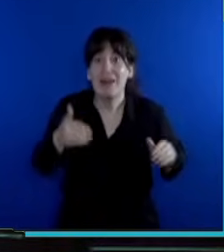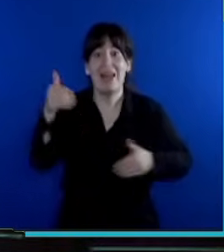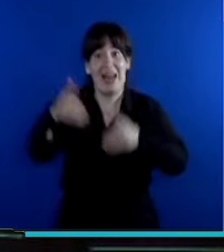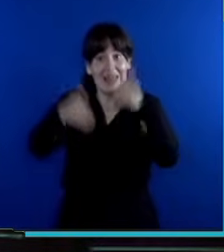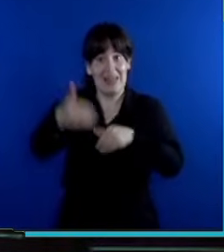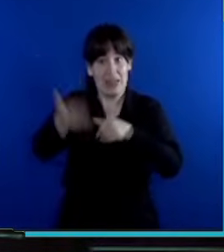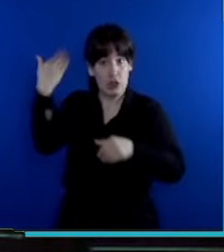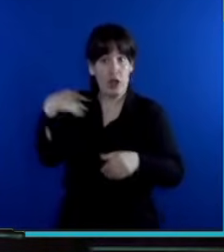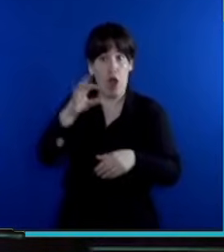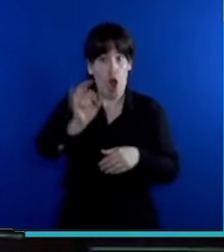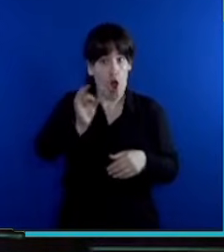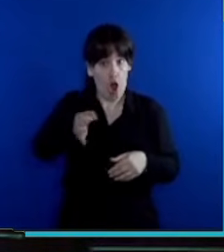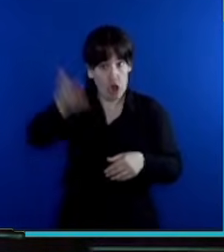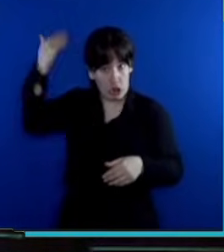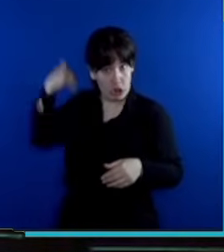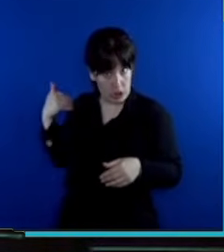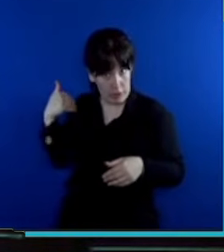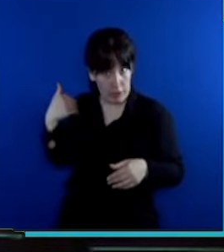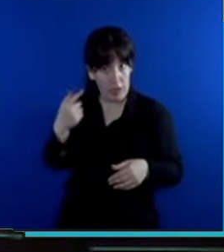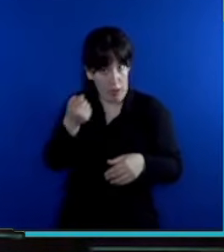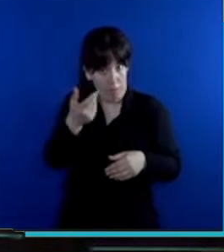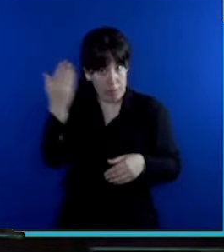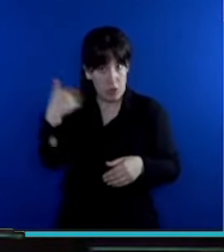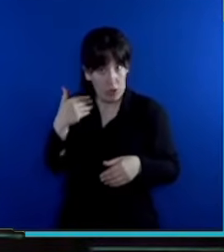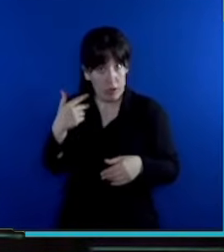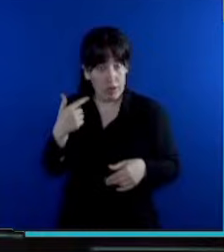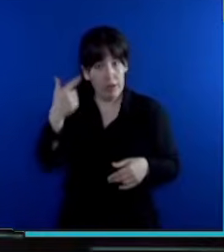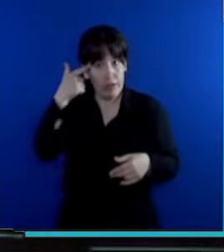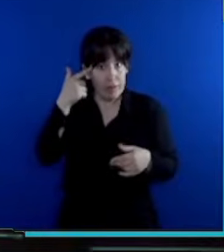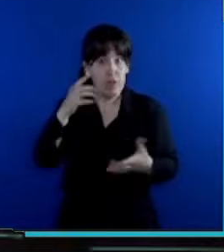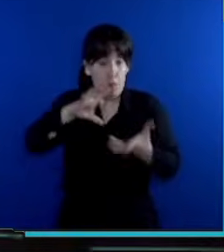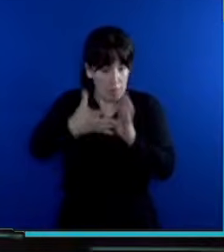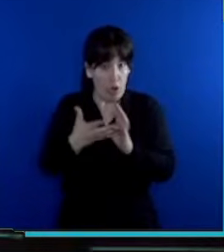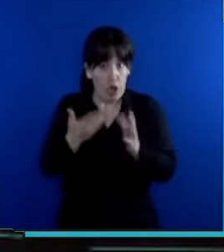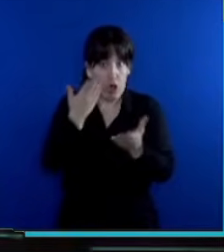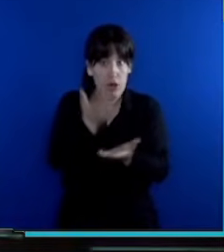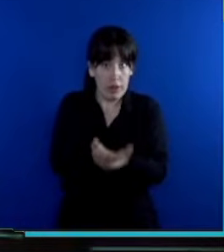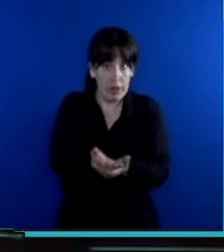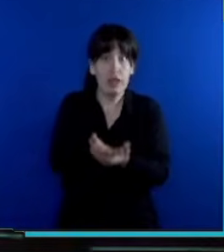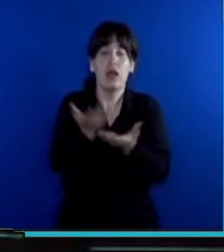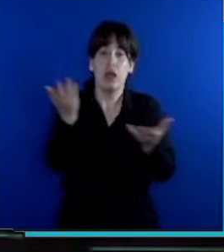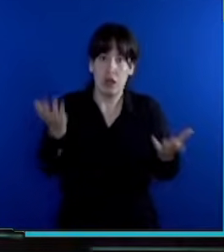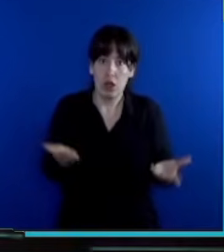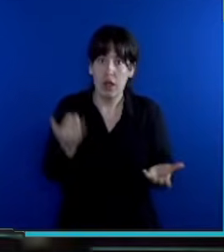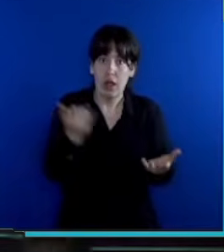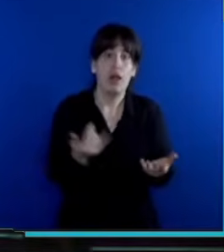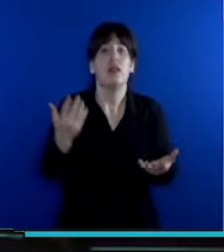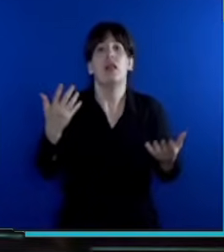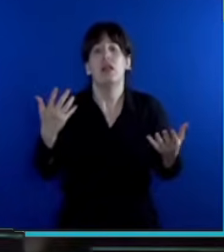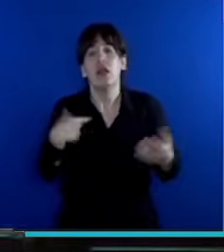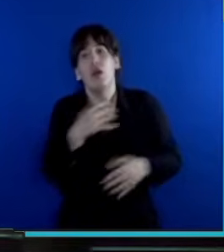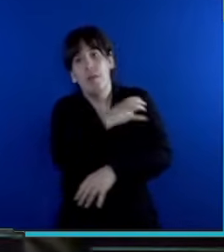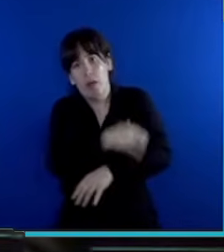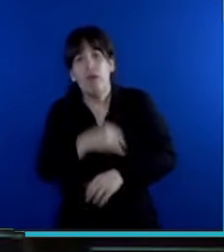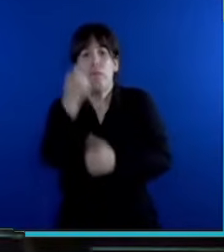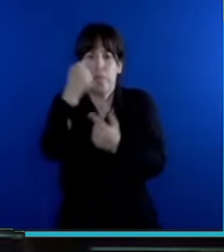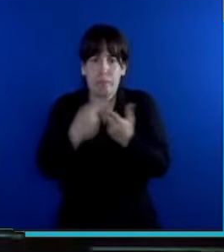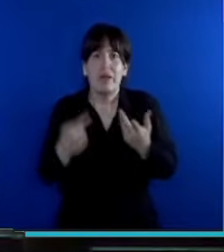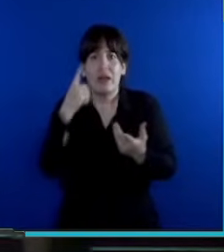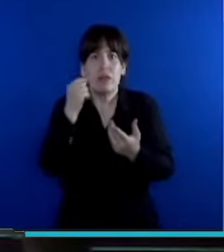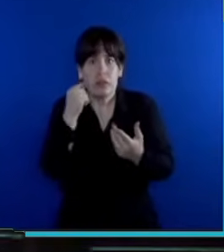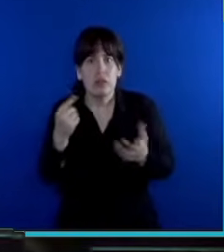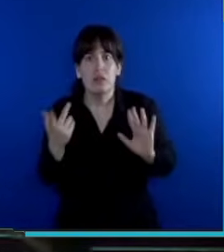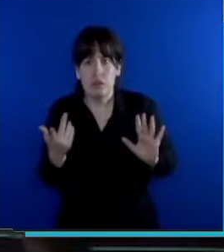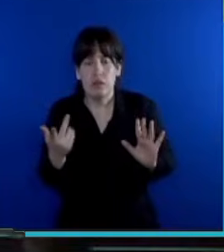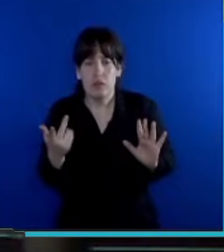de octubre, pasado hace poco día atrás, se plebiscitó el modelo de caos, de pobreza y demás que ve Kicillof.